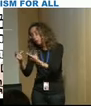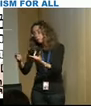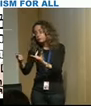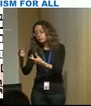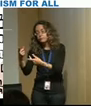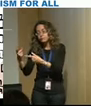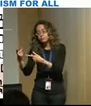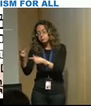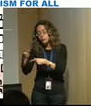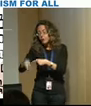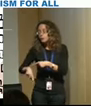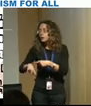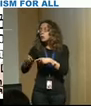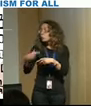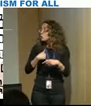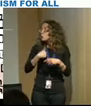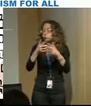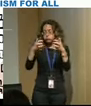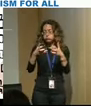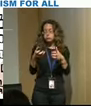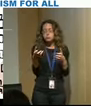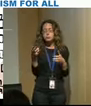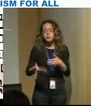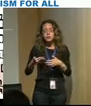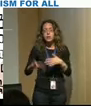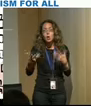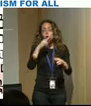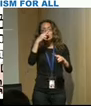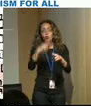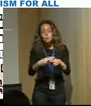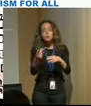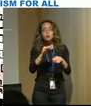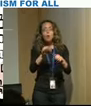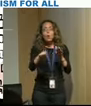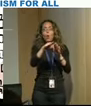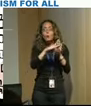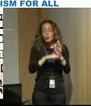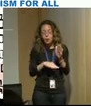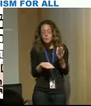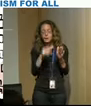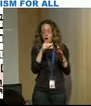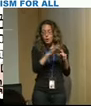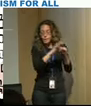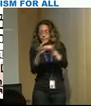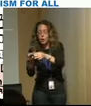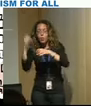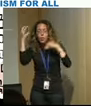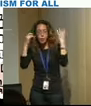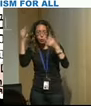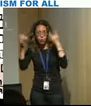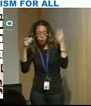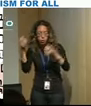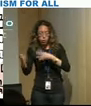lo ponemos porque es importante. Los nombres, por lo menos, de los servicios de ocio y de los programas, ahora ya se vinculan al ocio.